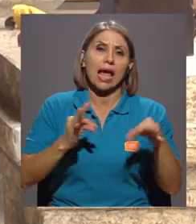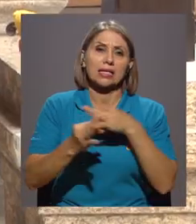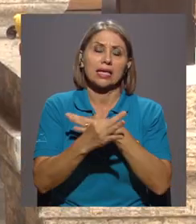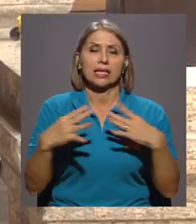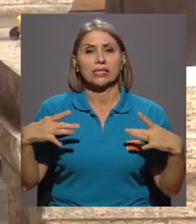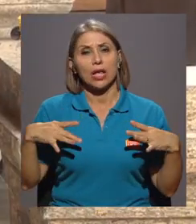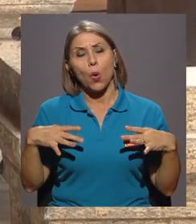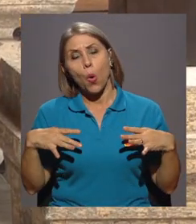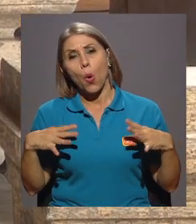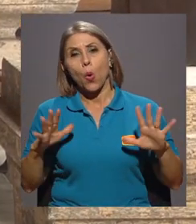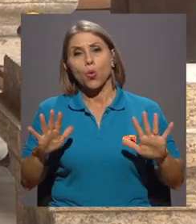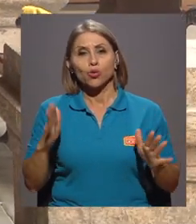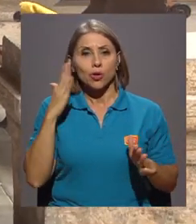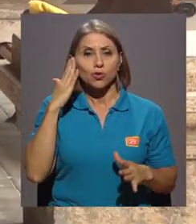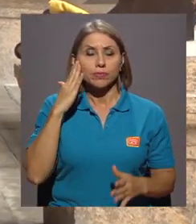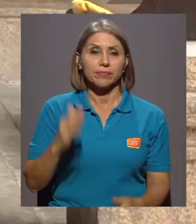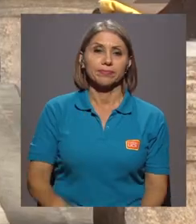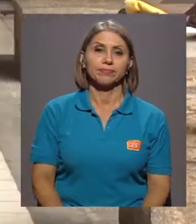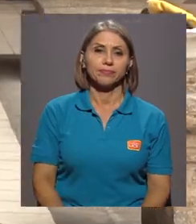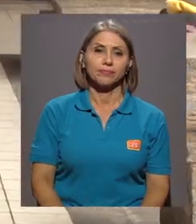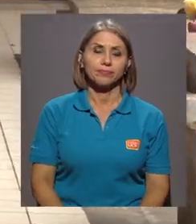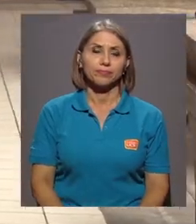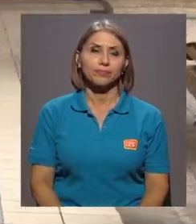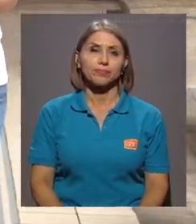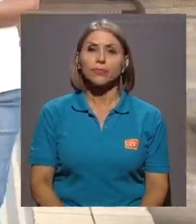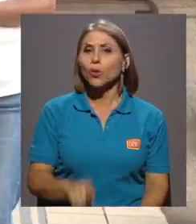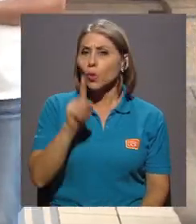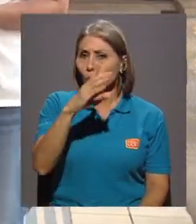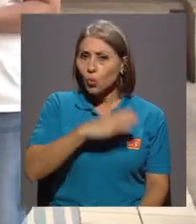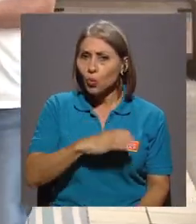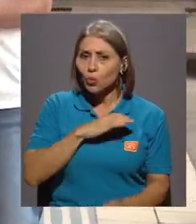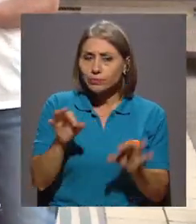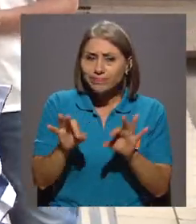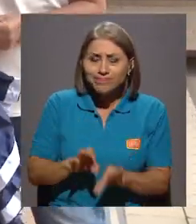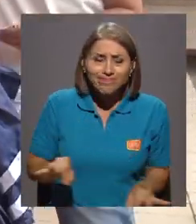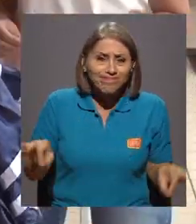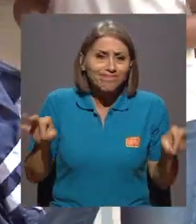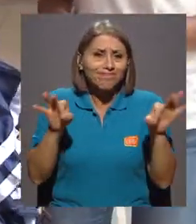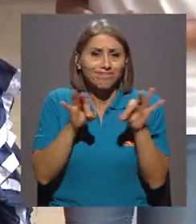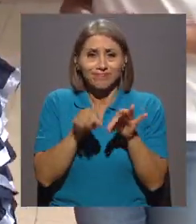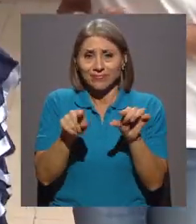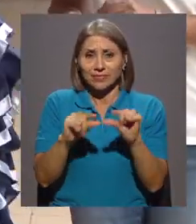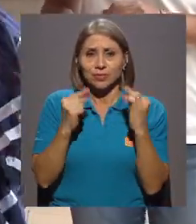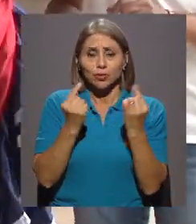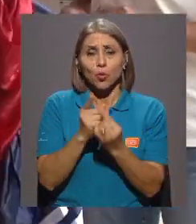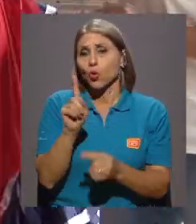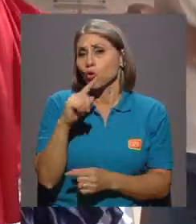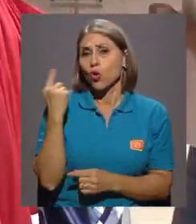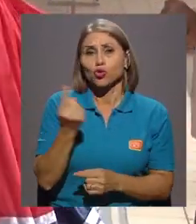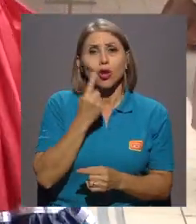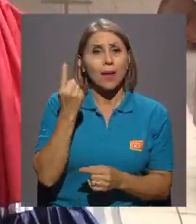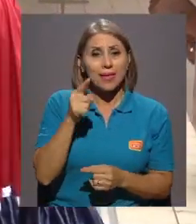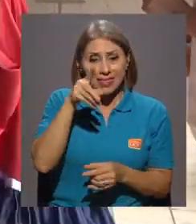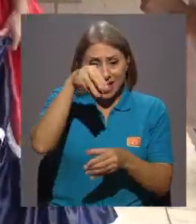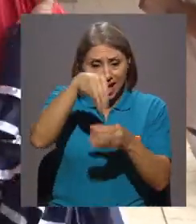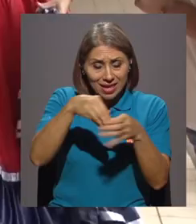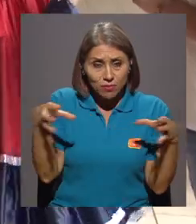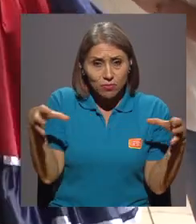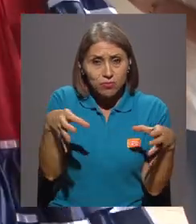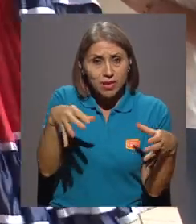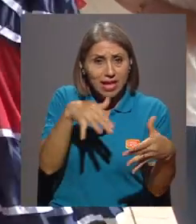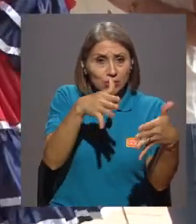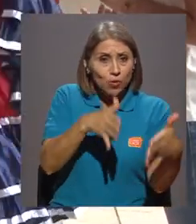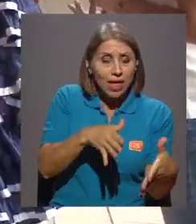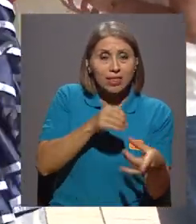tipo de población. Un aspecto significativo del grupo es que no solo está conformado por estudiantes